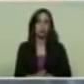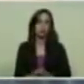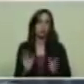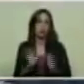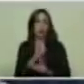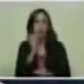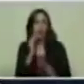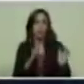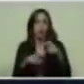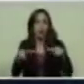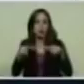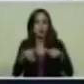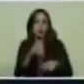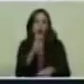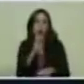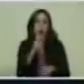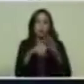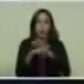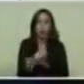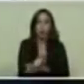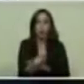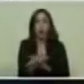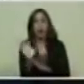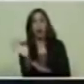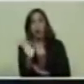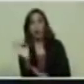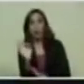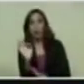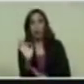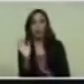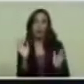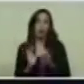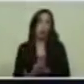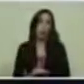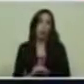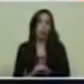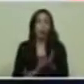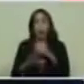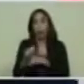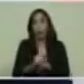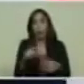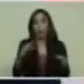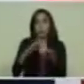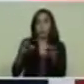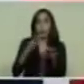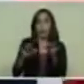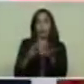oro, o cómprese un certificado en petro